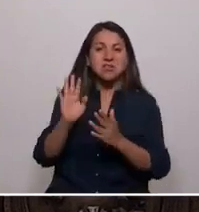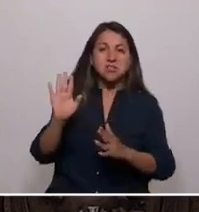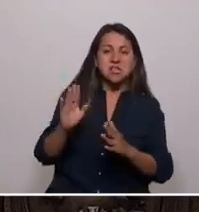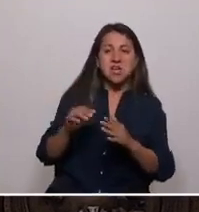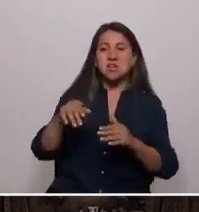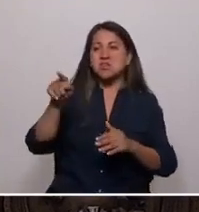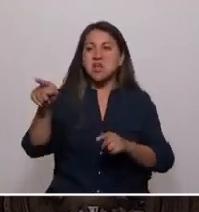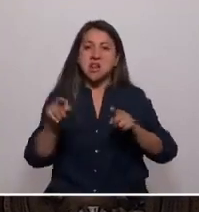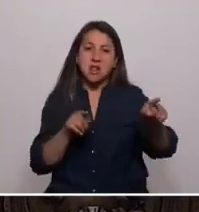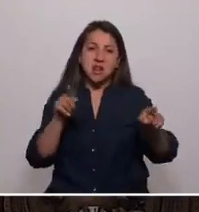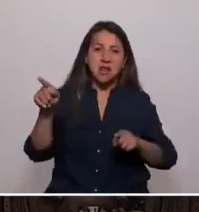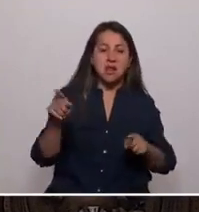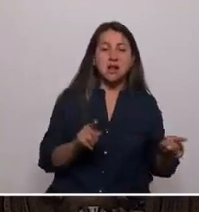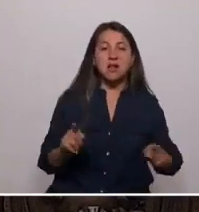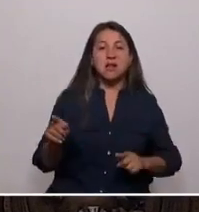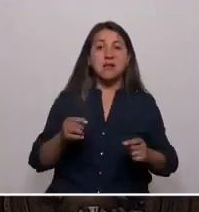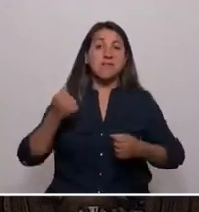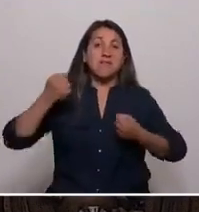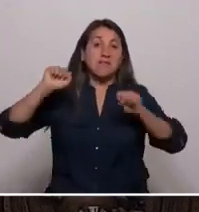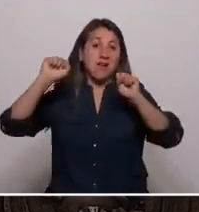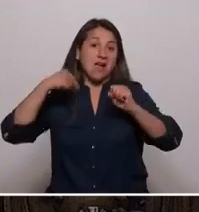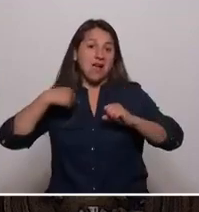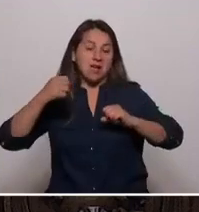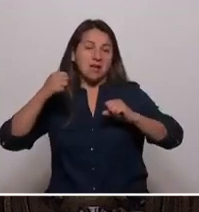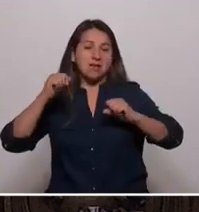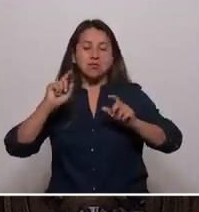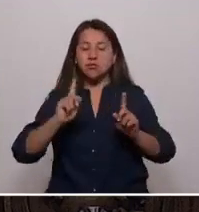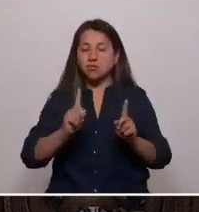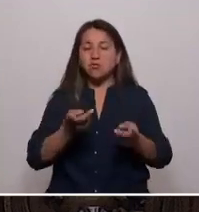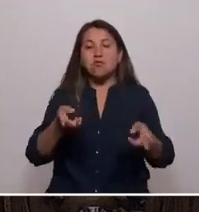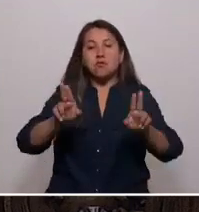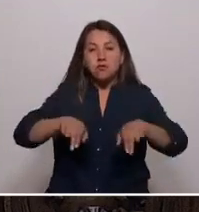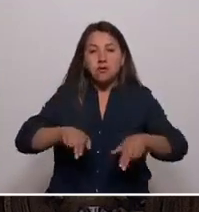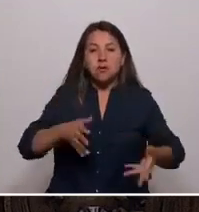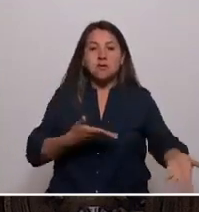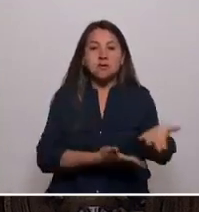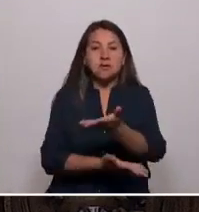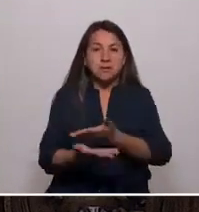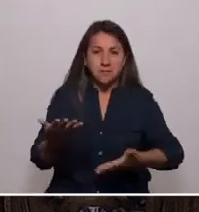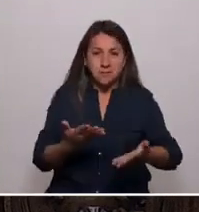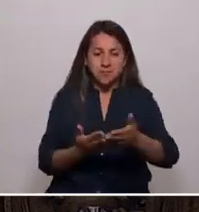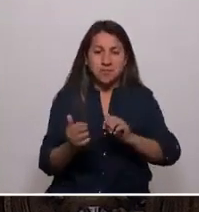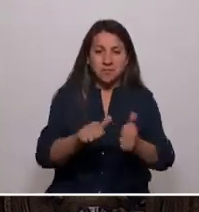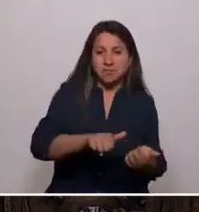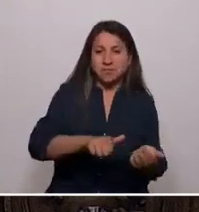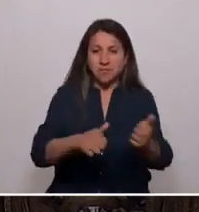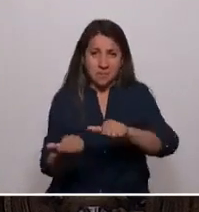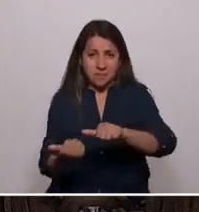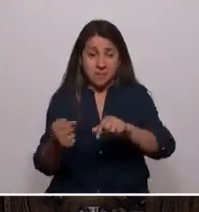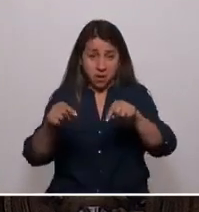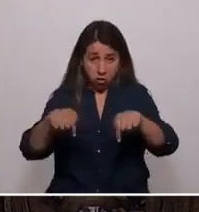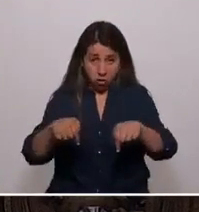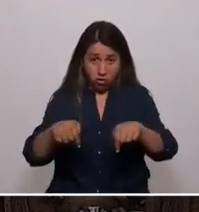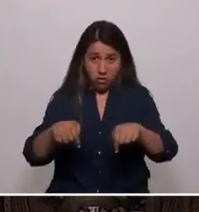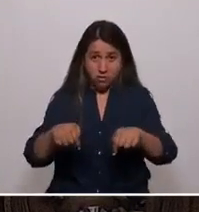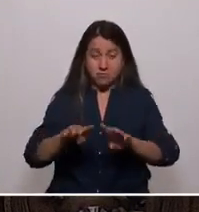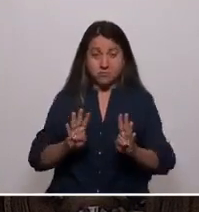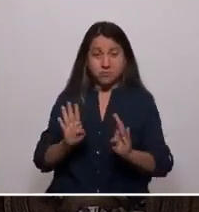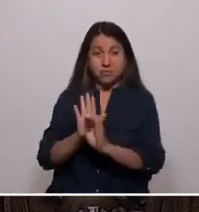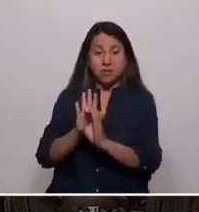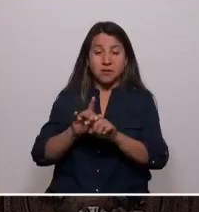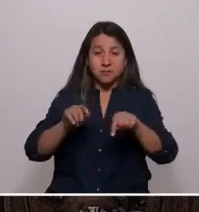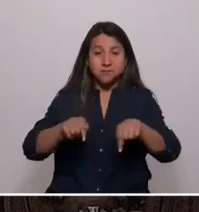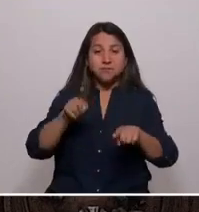la tentación de la victoria pequeña y volver a la lógica binaria de vencedores y vencidos. Hoy, quienes estamos aquí en la convención,